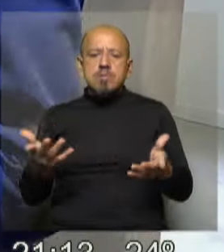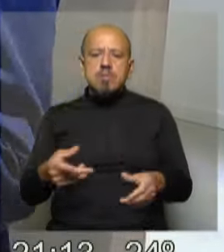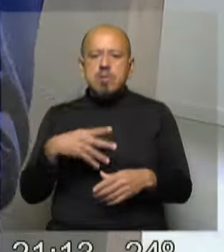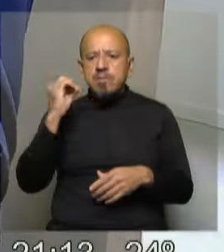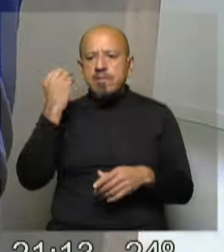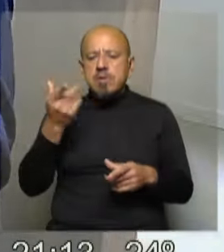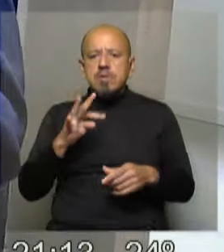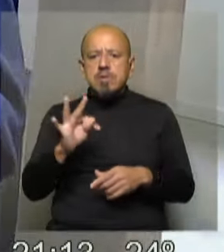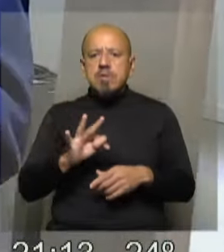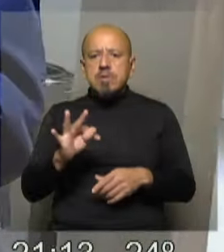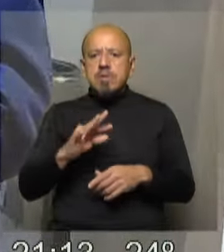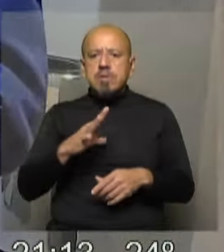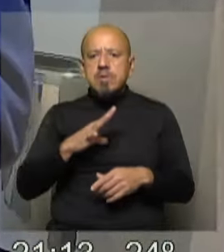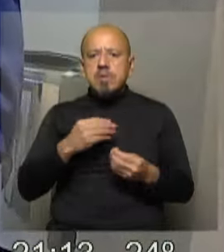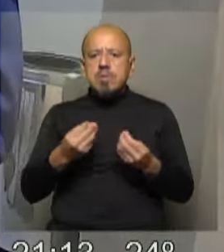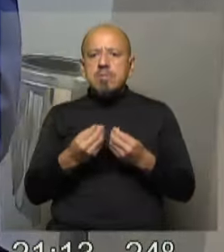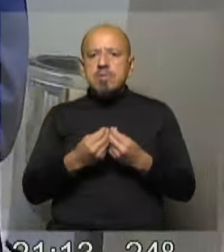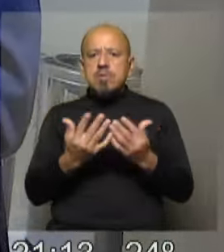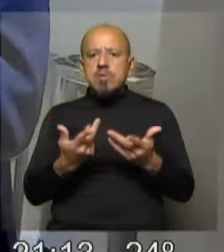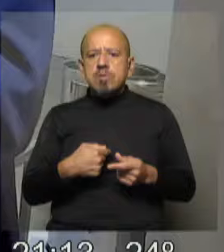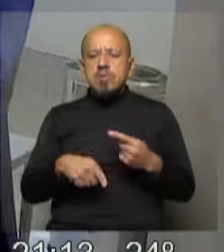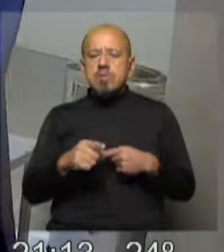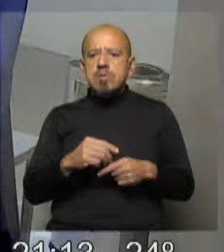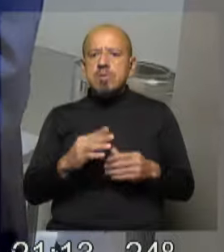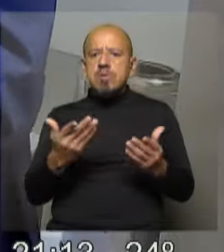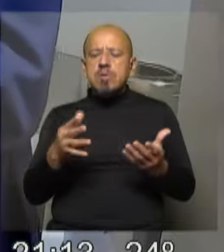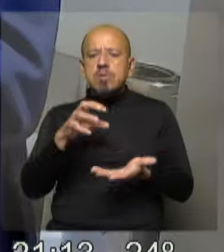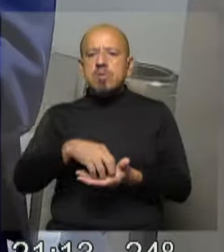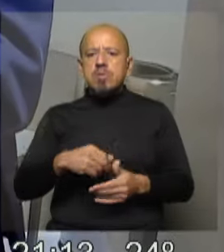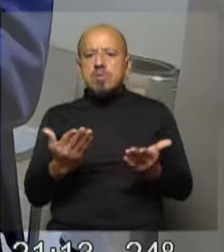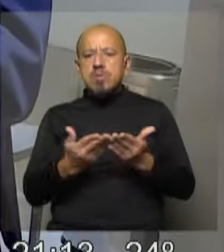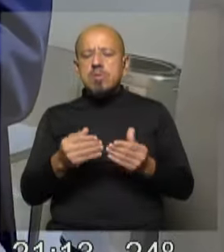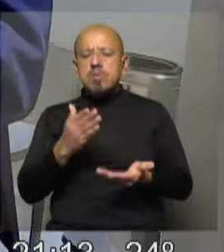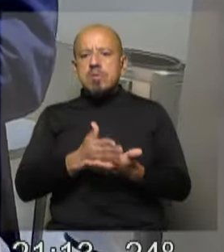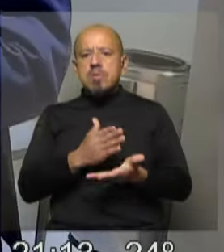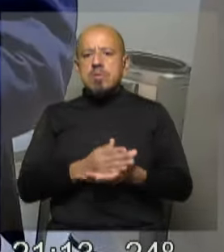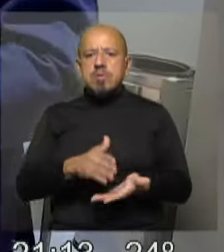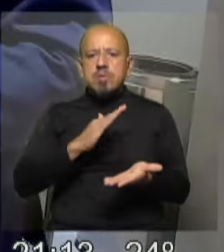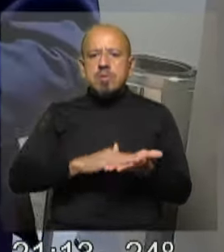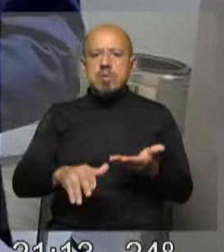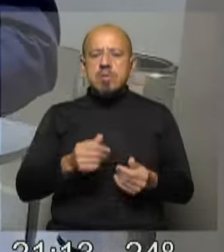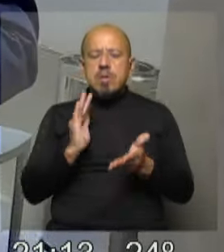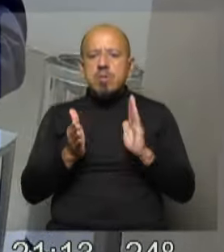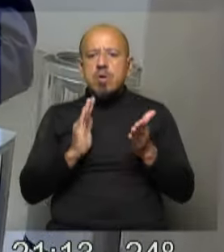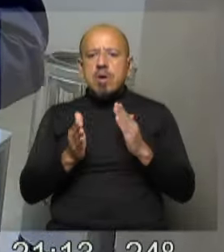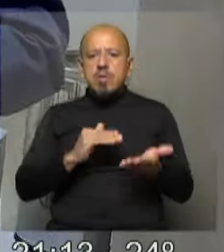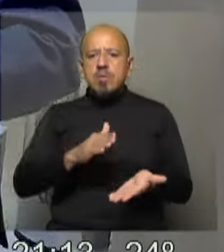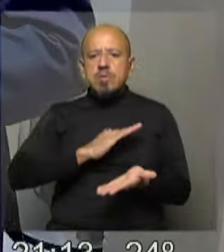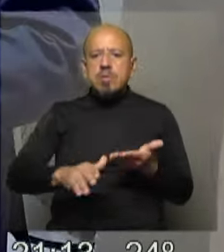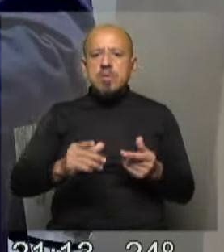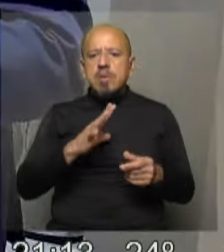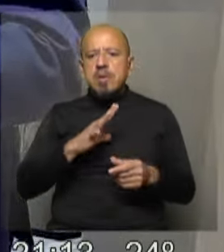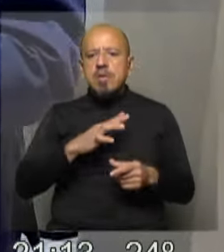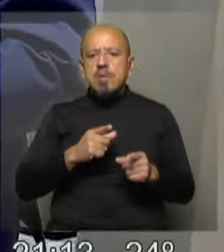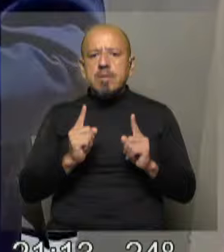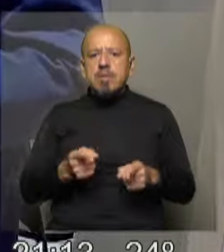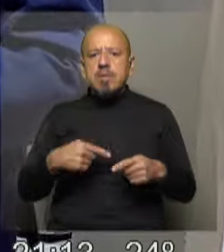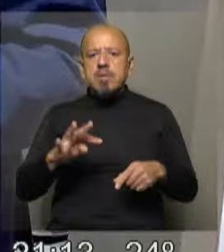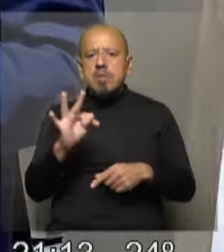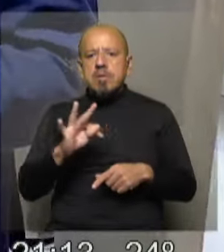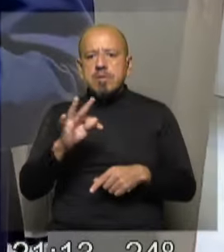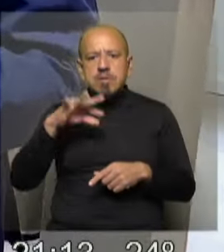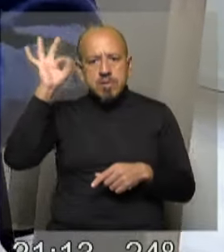taller. Ya hay muchísimas organizaciones, por ejemplo, el Centro de Estudiantes de Derecho va a poner un consultorio jurídico gratuito con abogados gratis, van a haber talleres